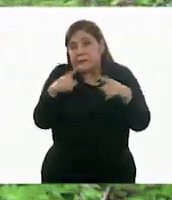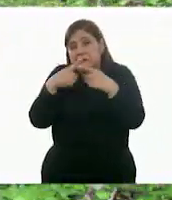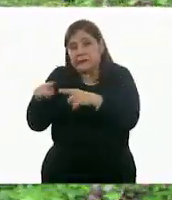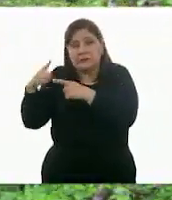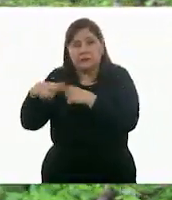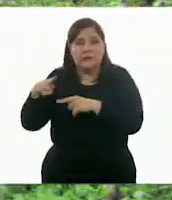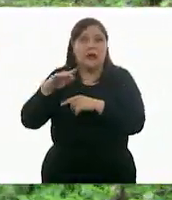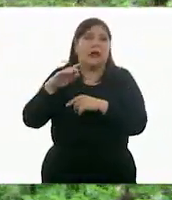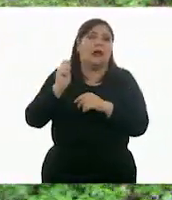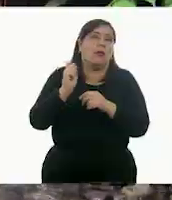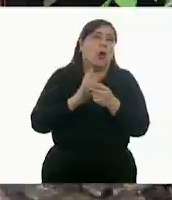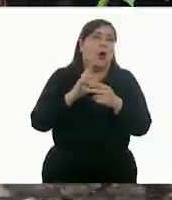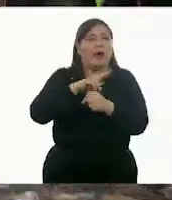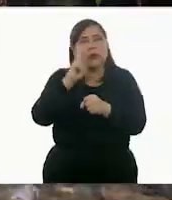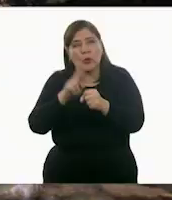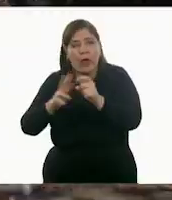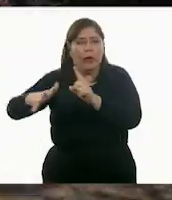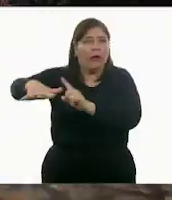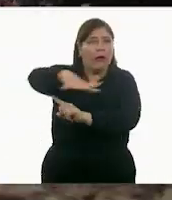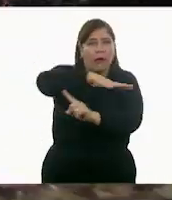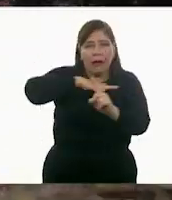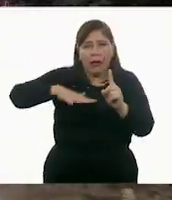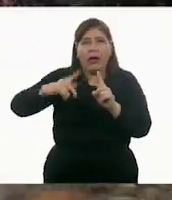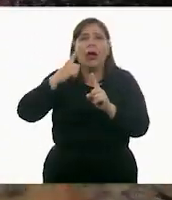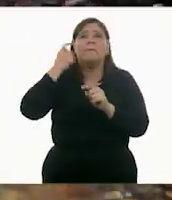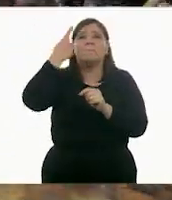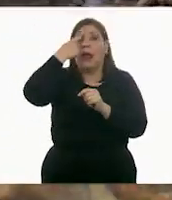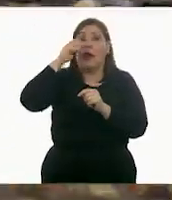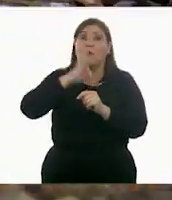naturales que atrajeron a diversos grupos de